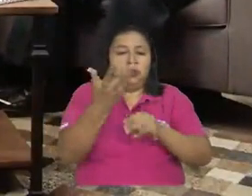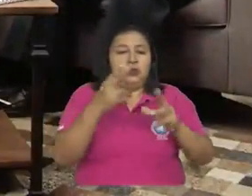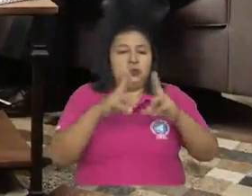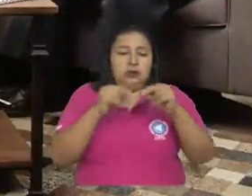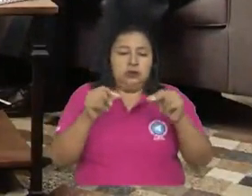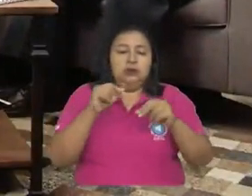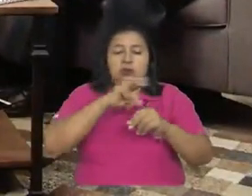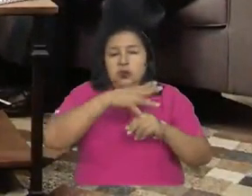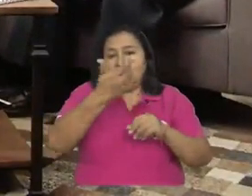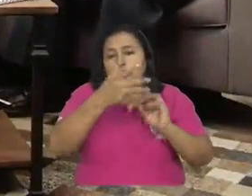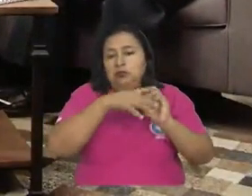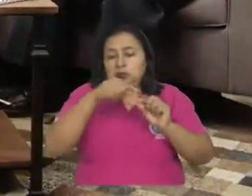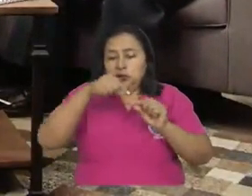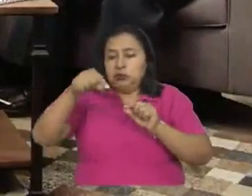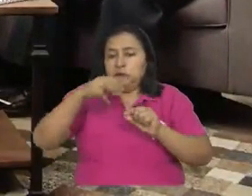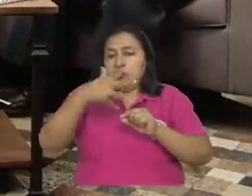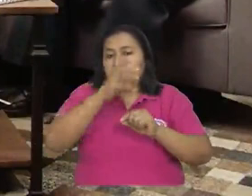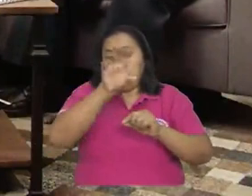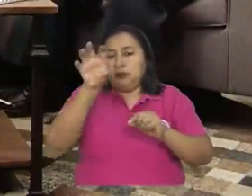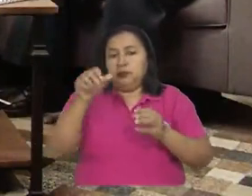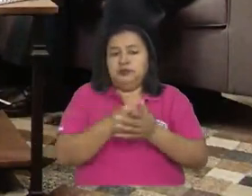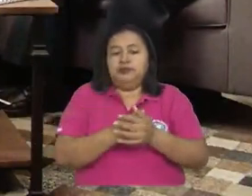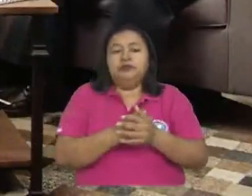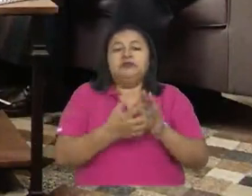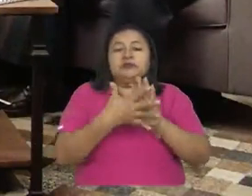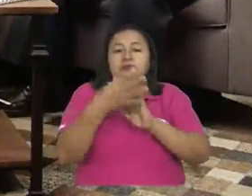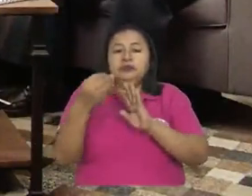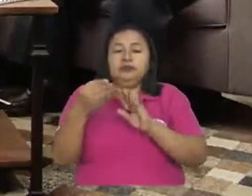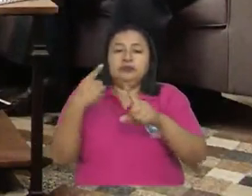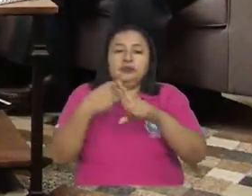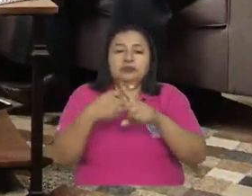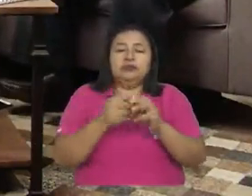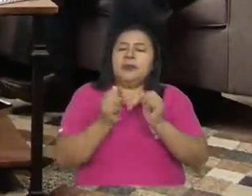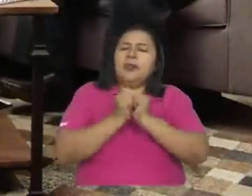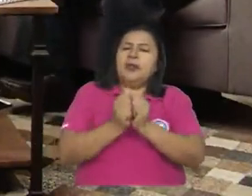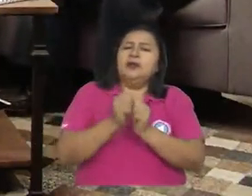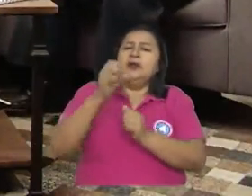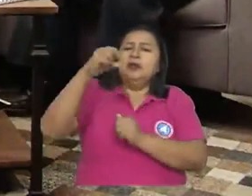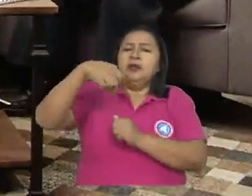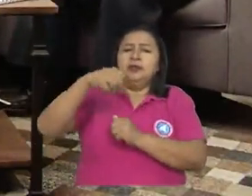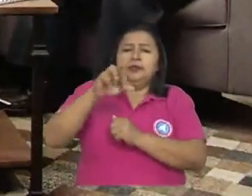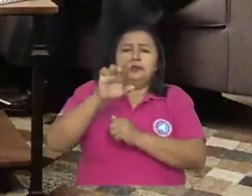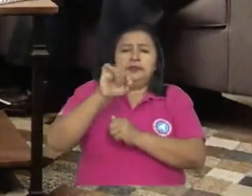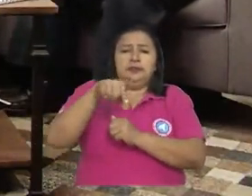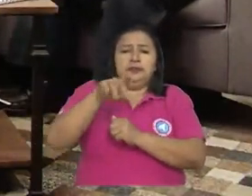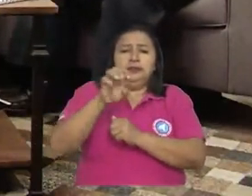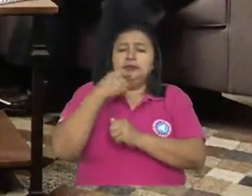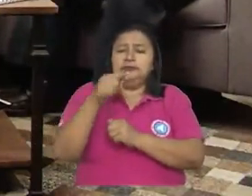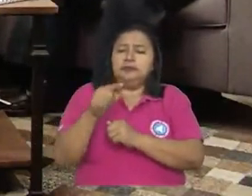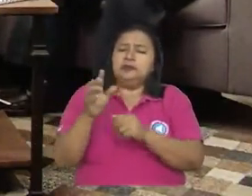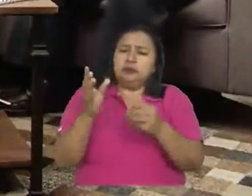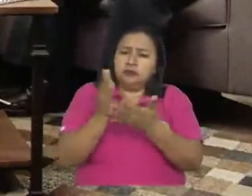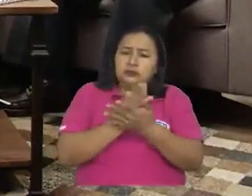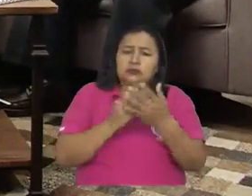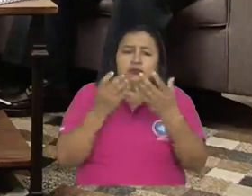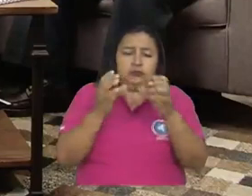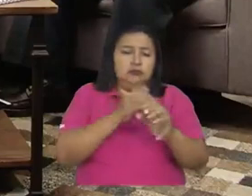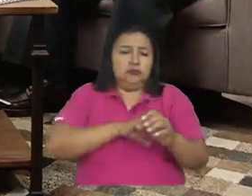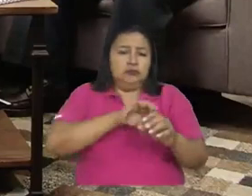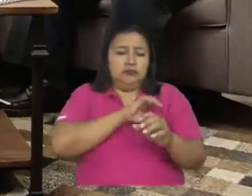en otros municipios, en otros departamentos. Se replican y se multiplican, compañero Enrique. También consultarle un poquito un factor que ha